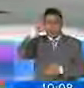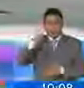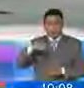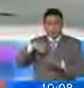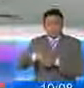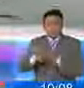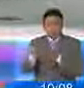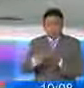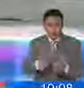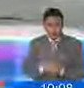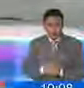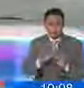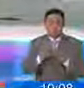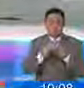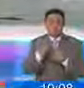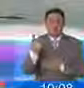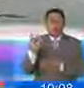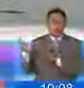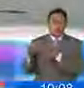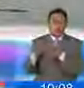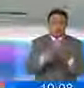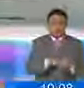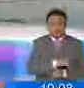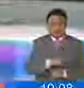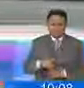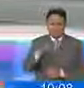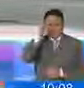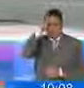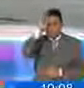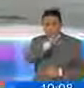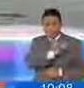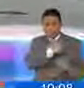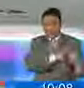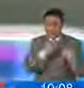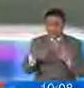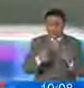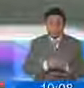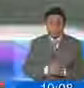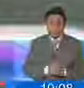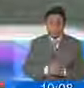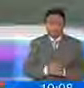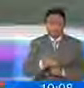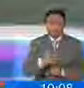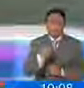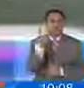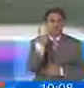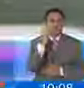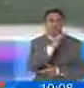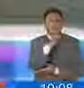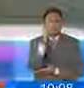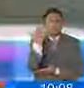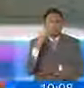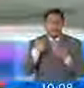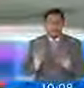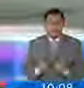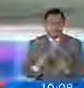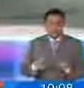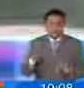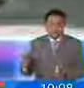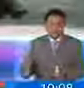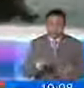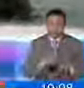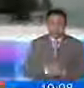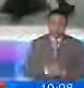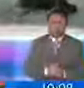llegaron familiares de los dos militares que murieron en el hospital de las Fuerzas Armadas. Cerca del mediodía salieron los cuerpos. El conscripto